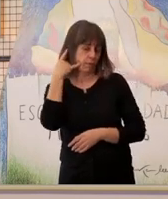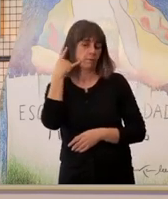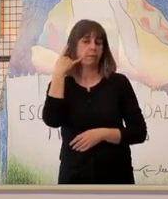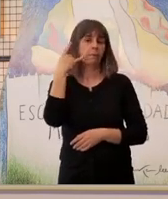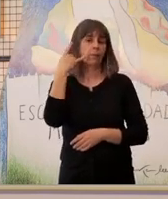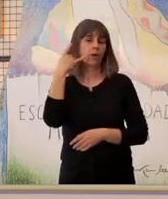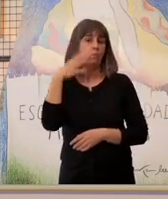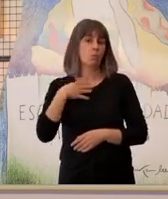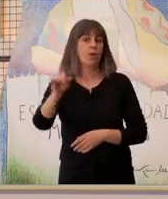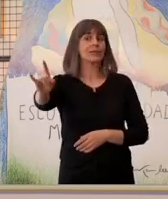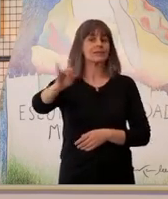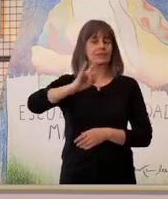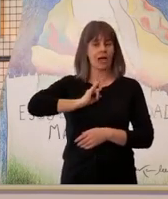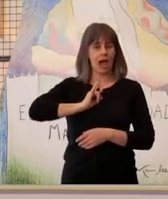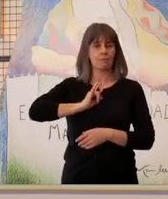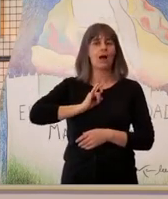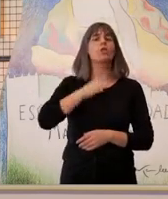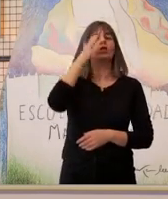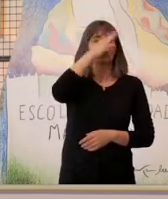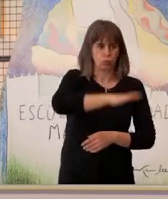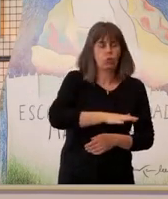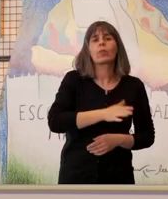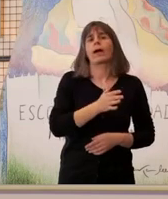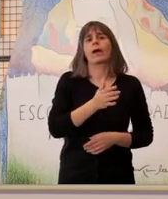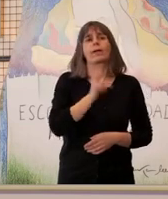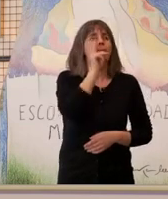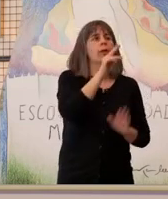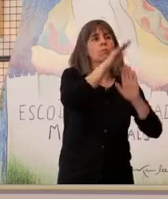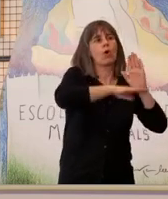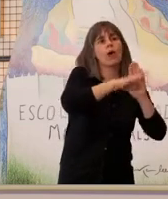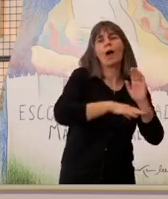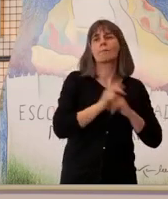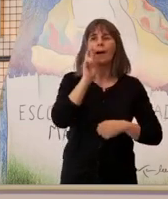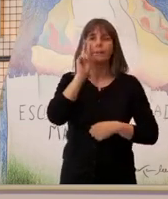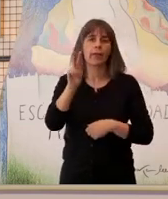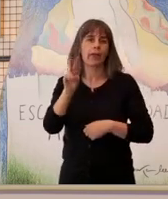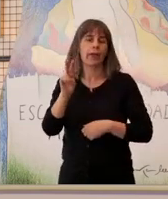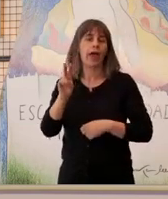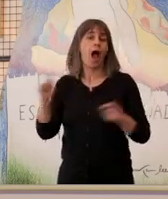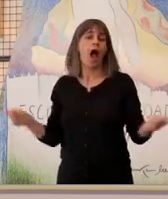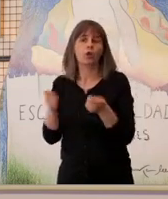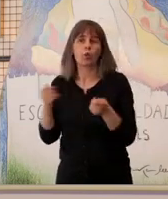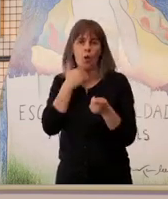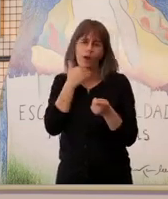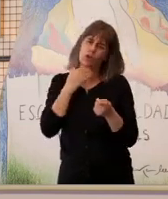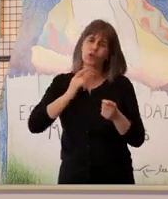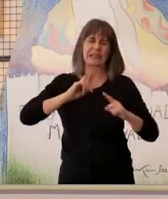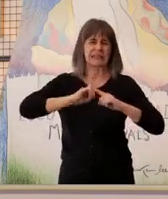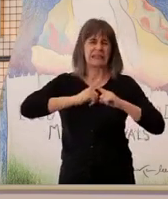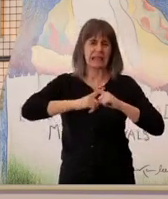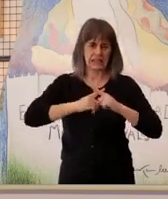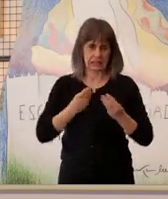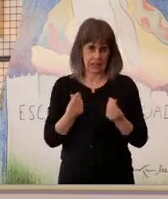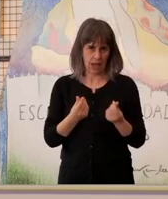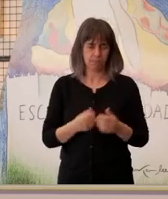denunciando que habían visto un programa o que habían visto un anuncio sexista qué